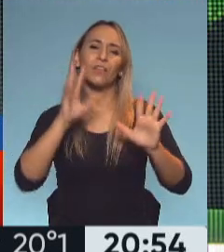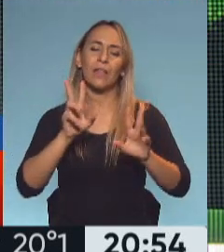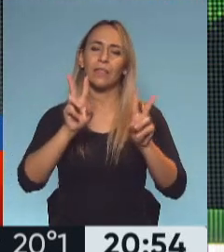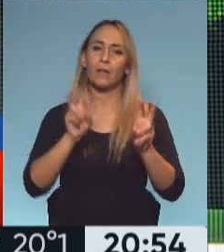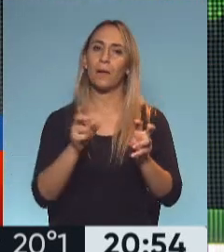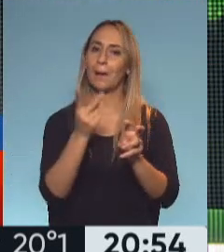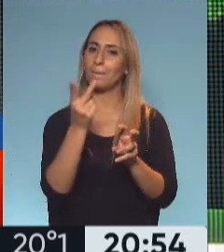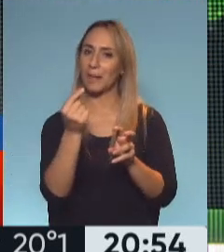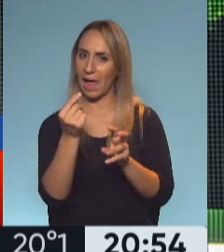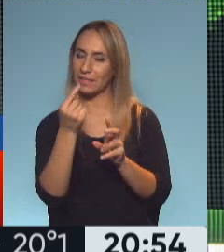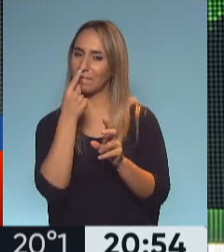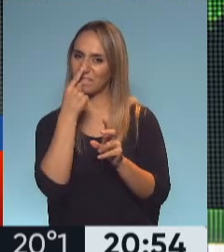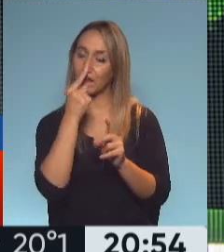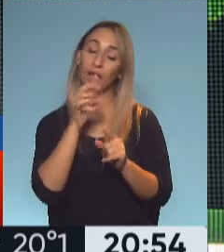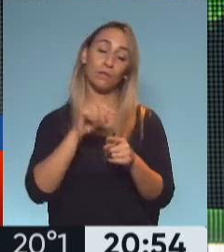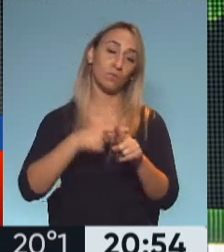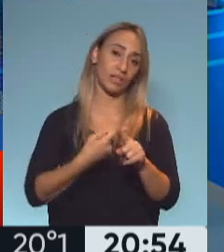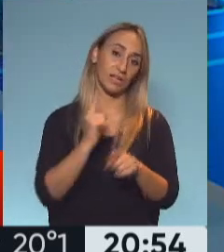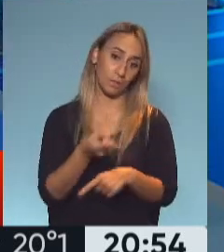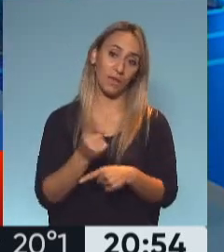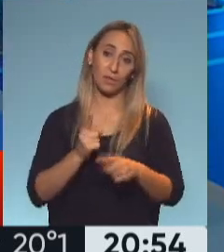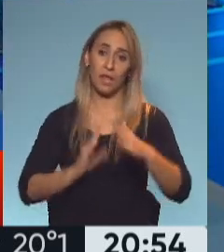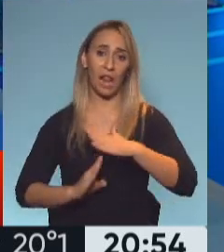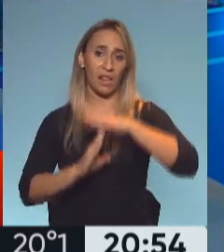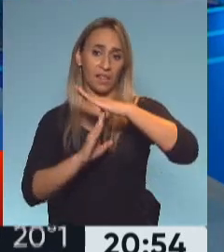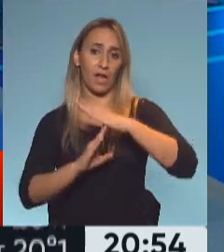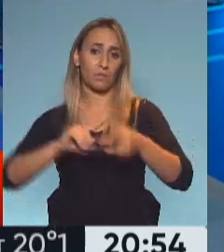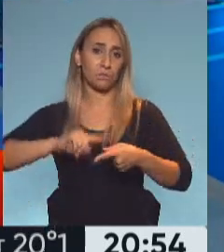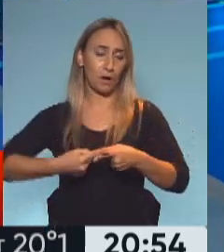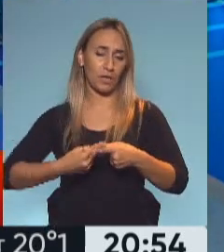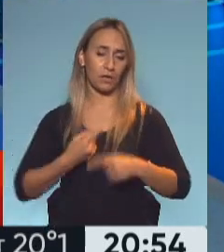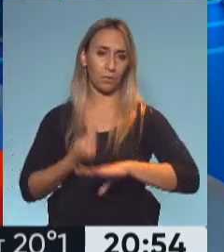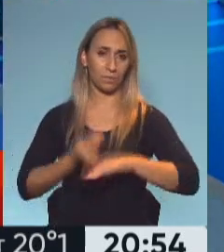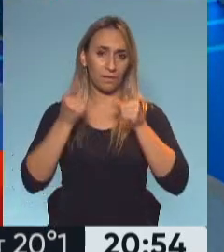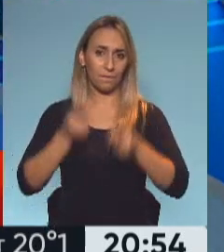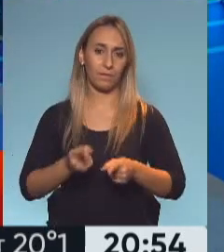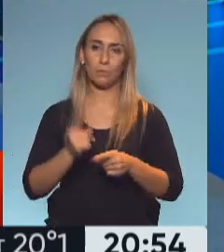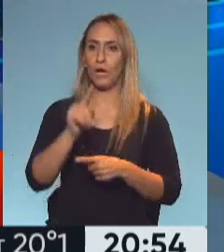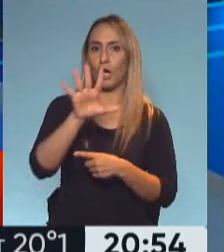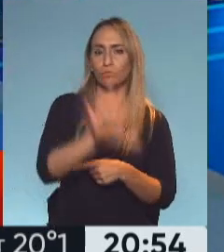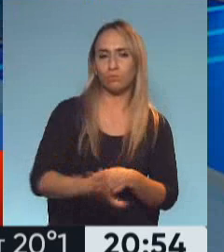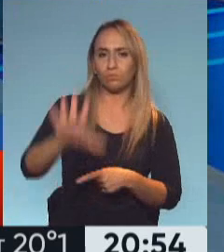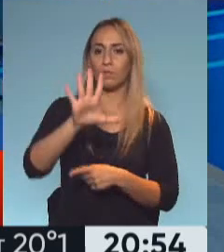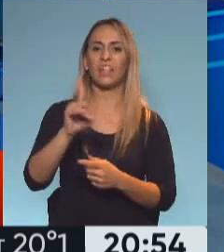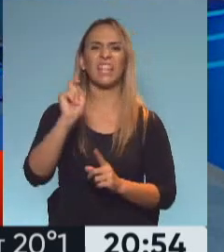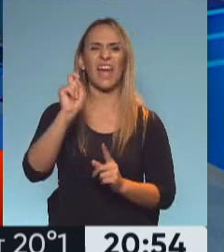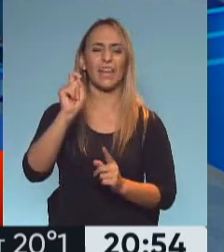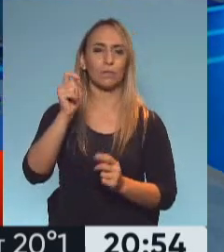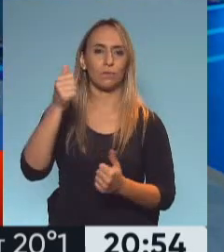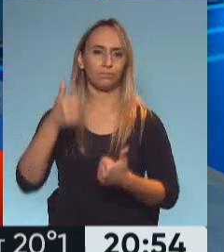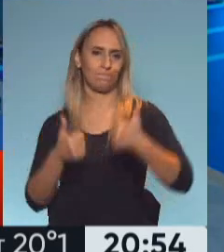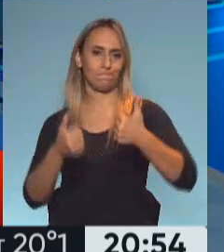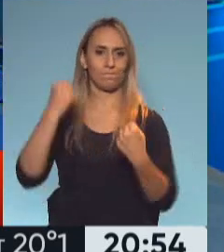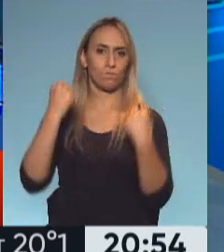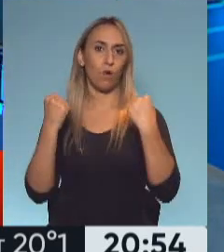dinero. Dinero y política, por supuesto, y de liderazgo también. Político y del mundo. Y de, obviamente, y de liderazgo geopolítico, a ver quién. ¿Por qué digo esto? Porque China